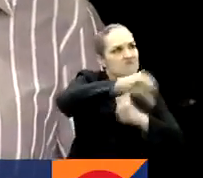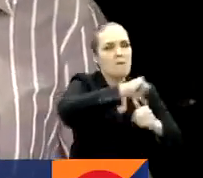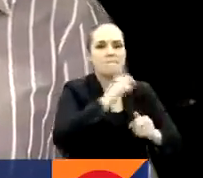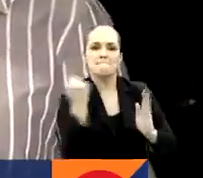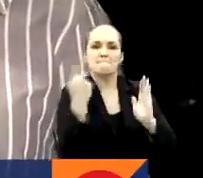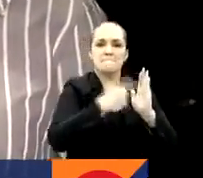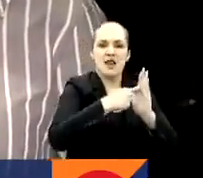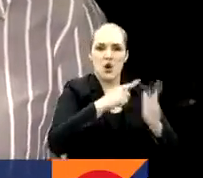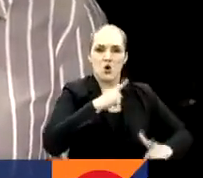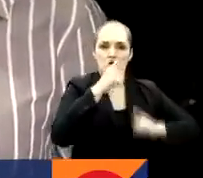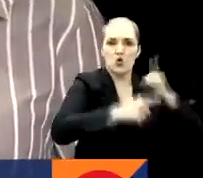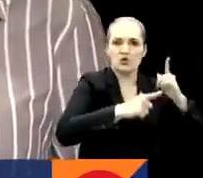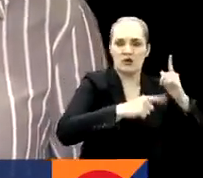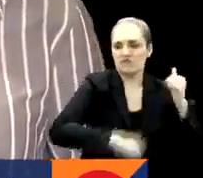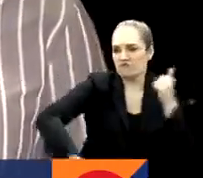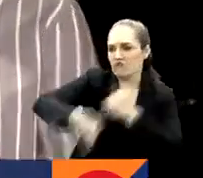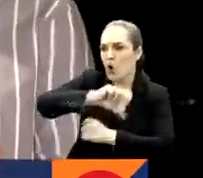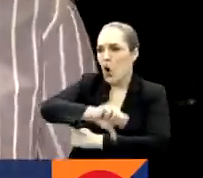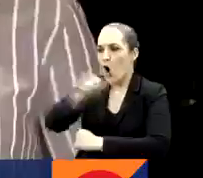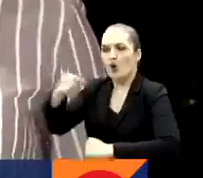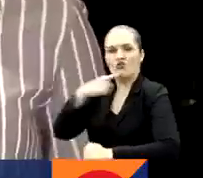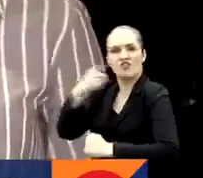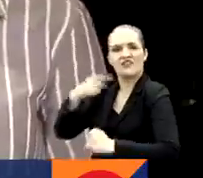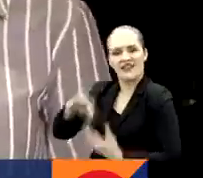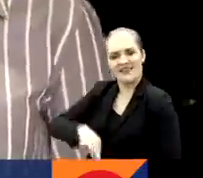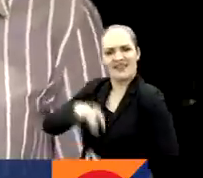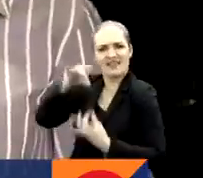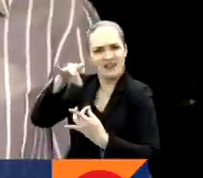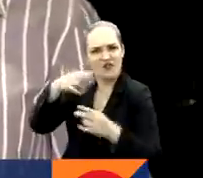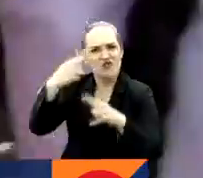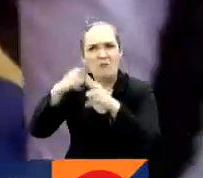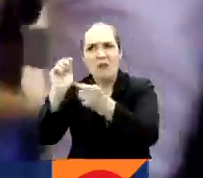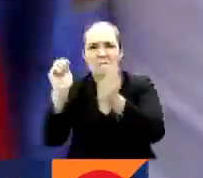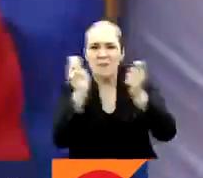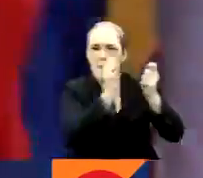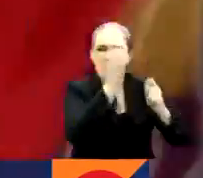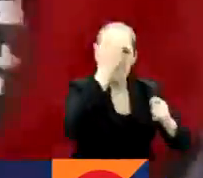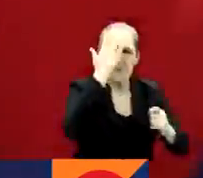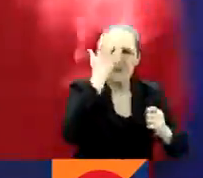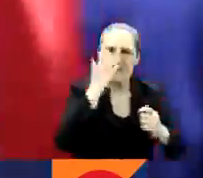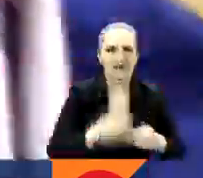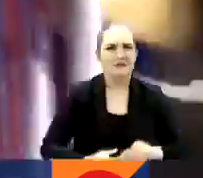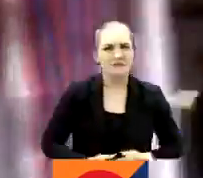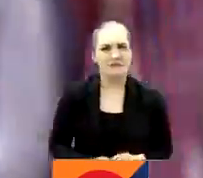y pacífica, ahora es la Loma de la Dignidad. Esta es la crónica.